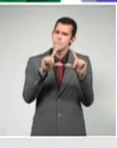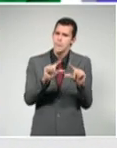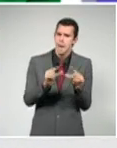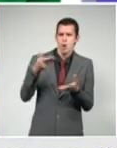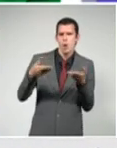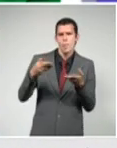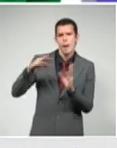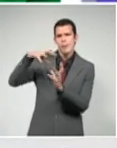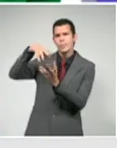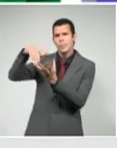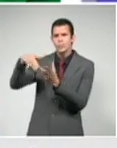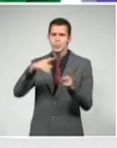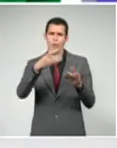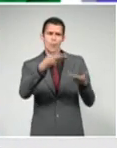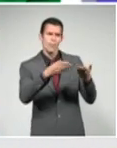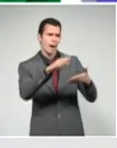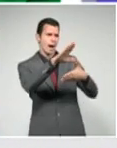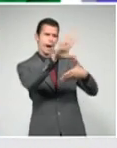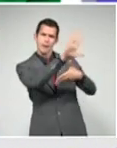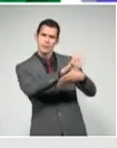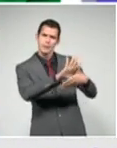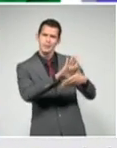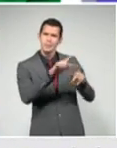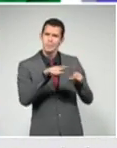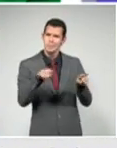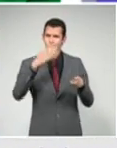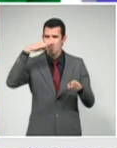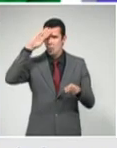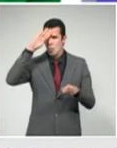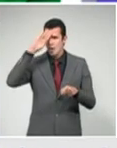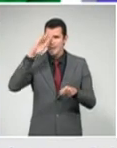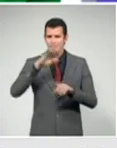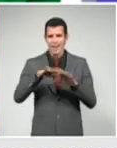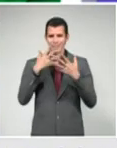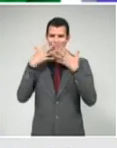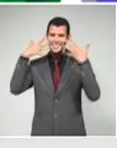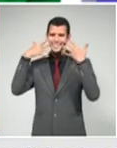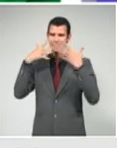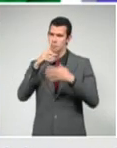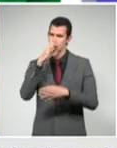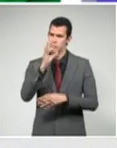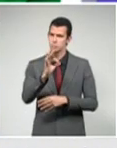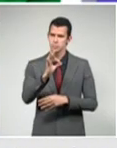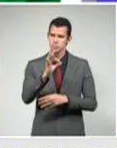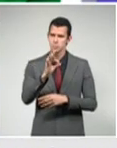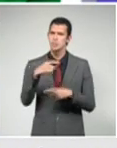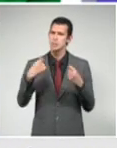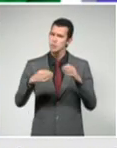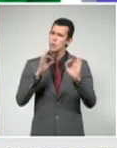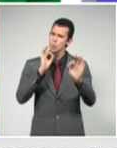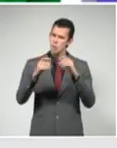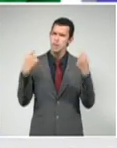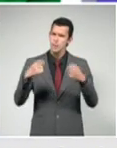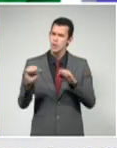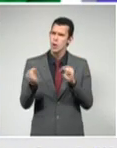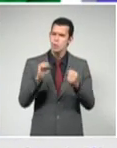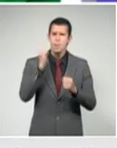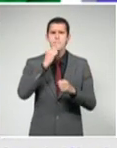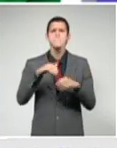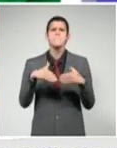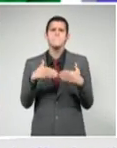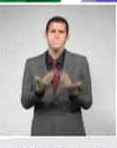toda Cuba está inconforme con estas tasas y se trabaja para que